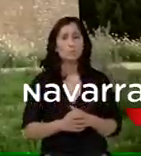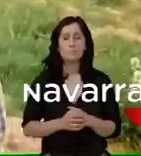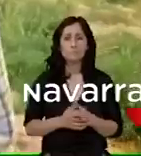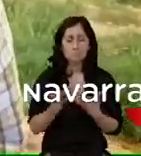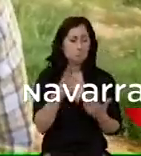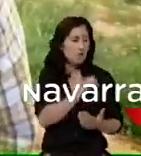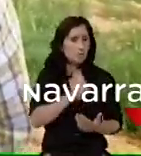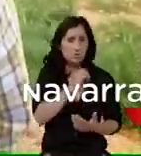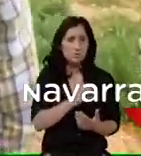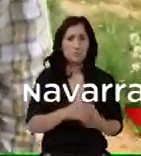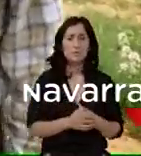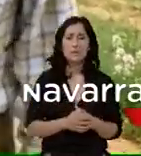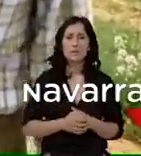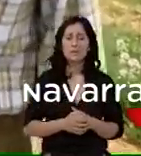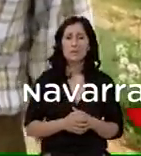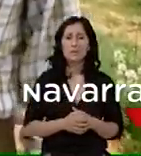estupendamente.